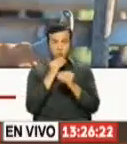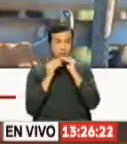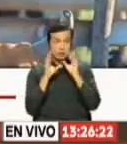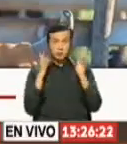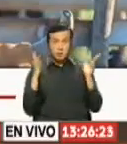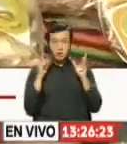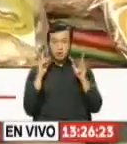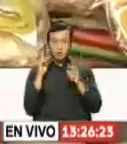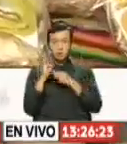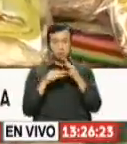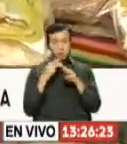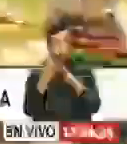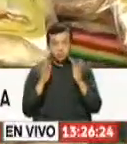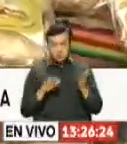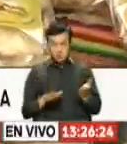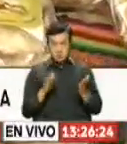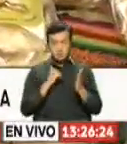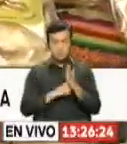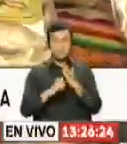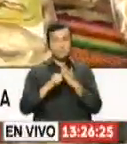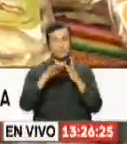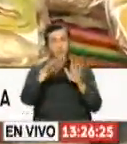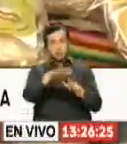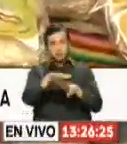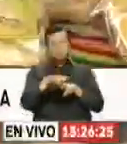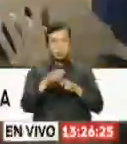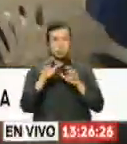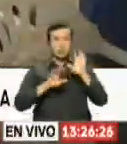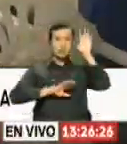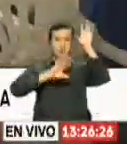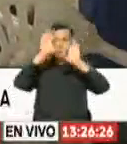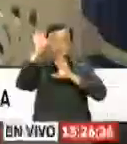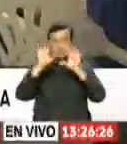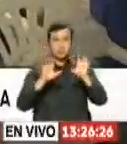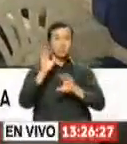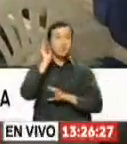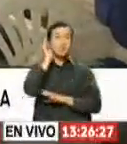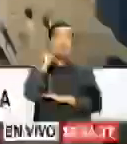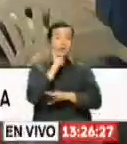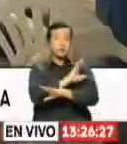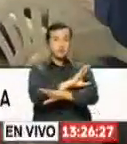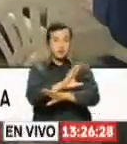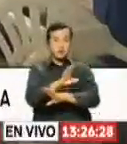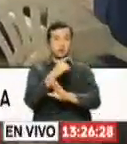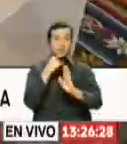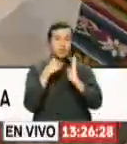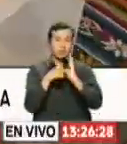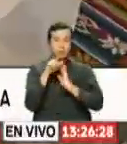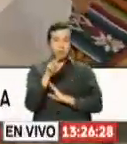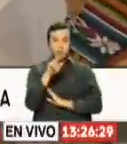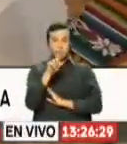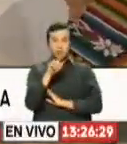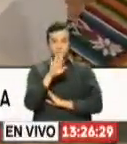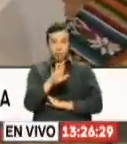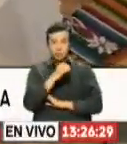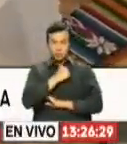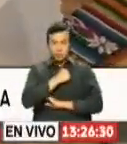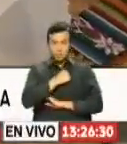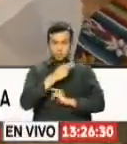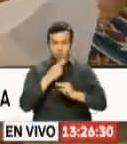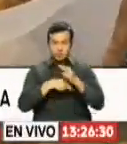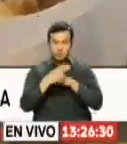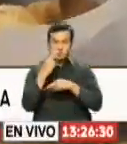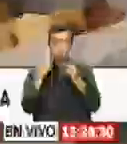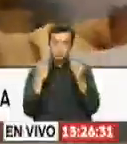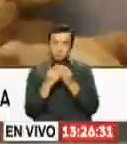la humanidad muere. En el Ministerio de Agricultura se organizó una feria en donde mujeres rurales como Luz pudieron promocionar sus